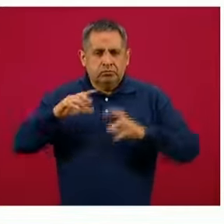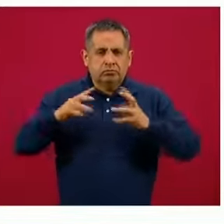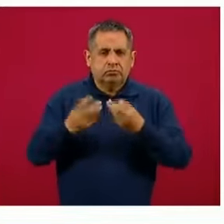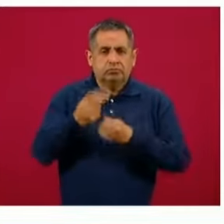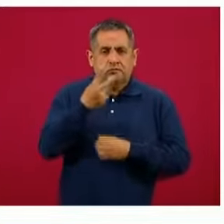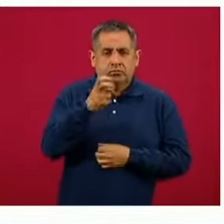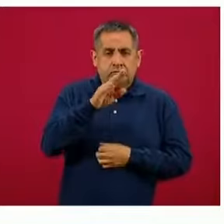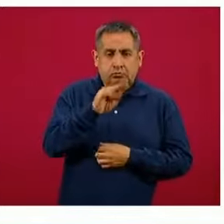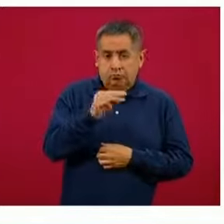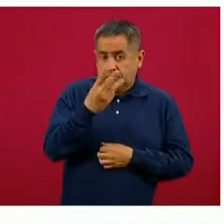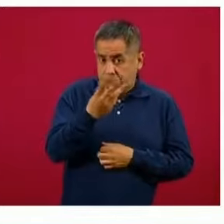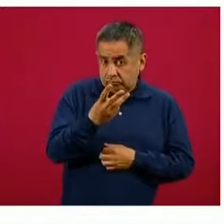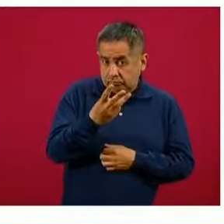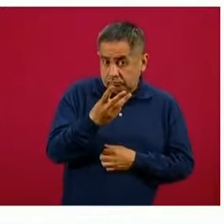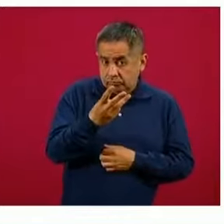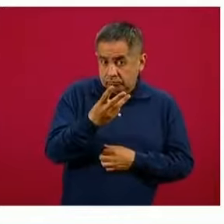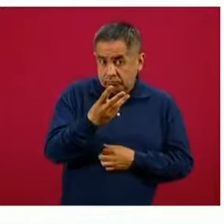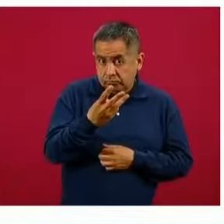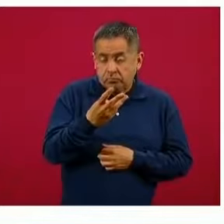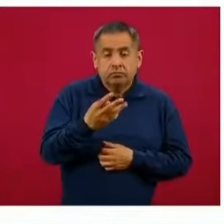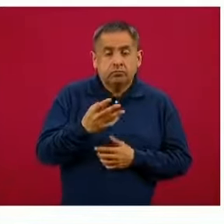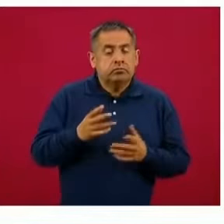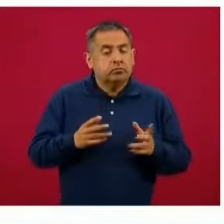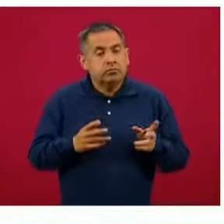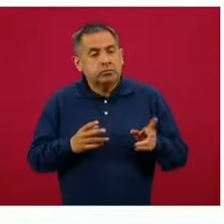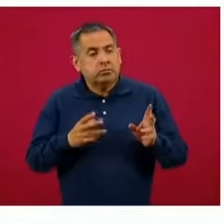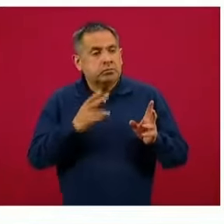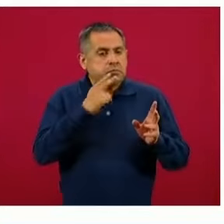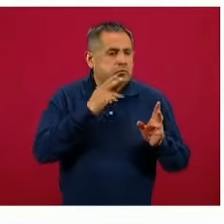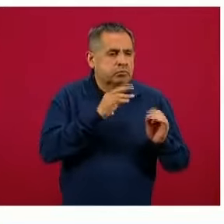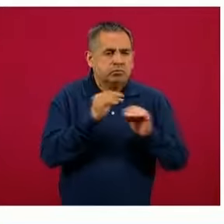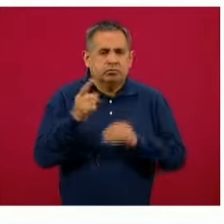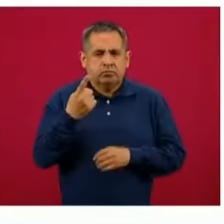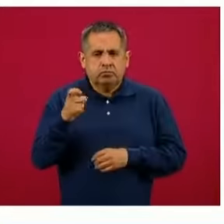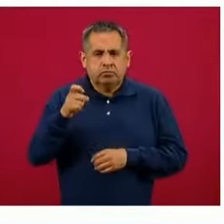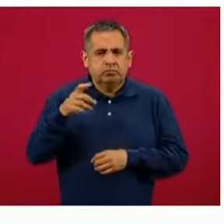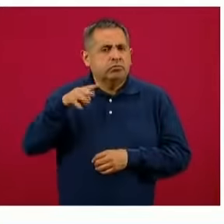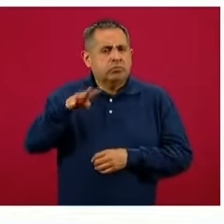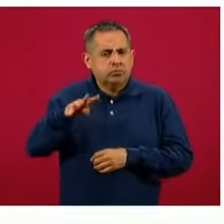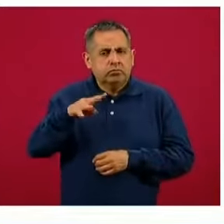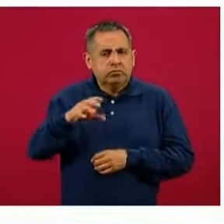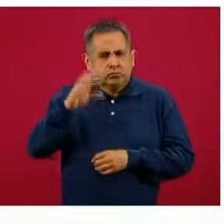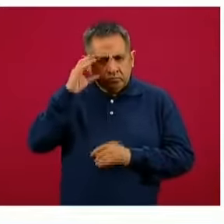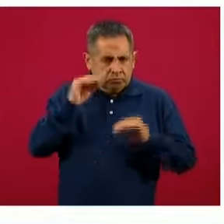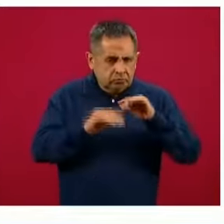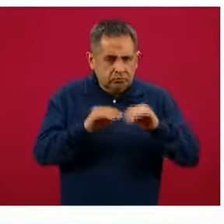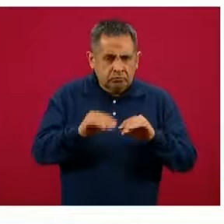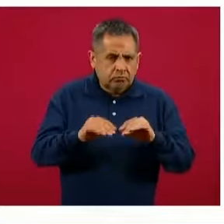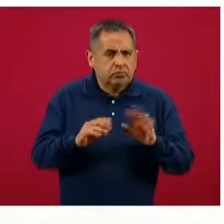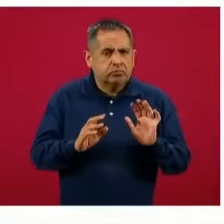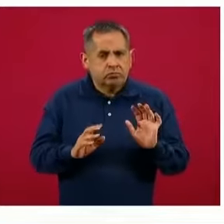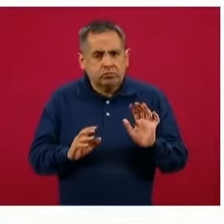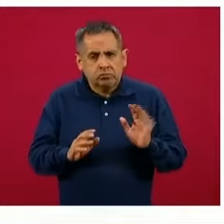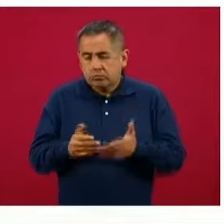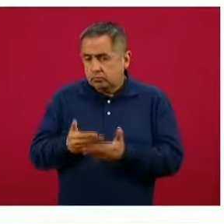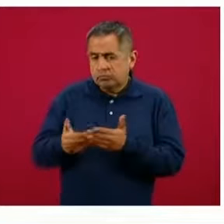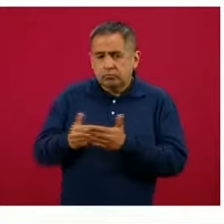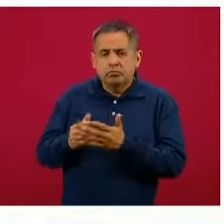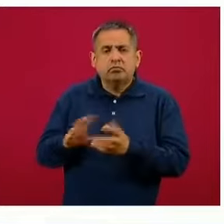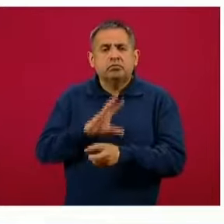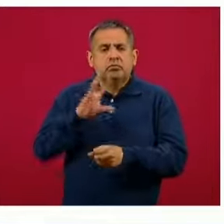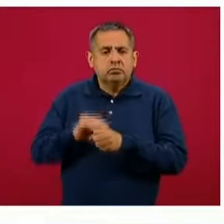293, habíamos estado utilizando 119 camas. Al día de hoy ya